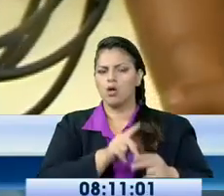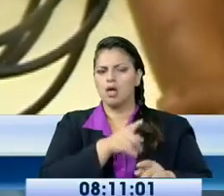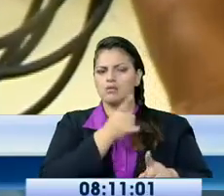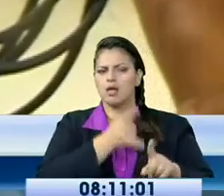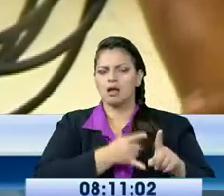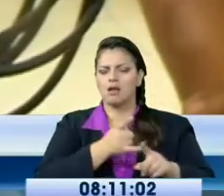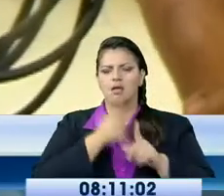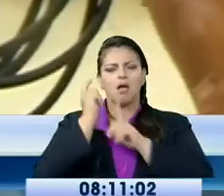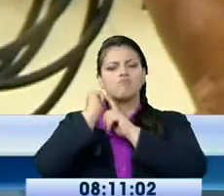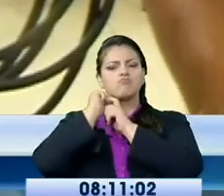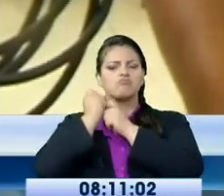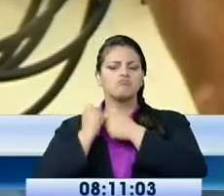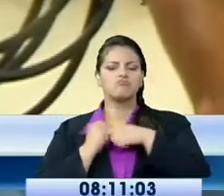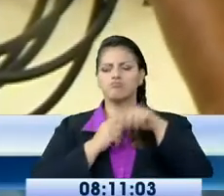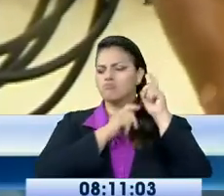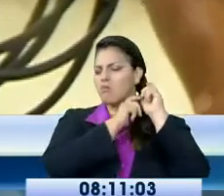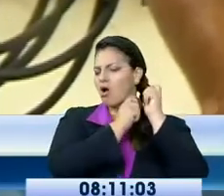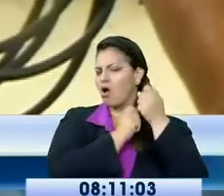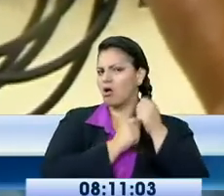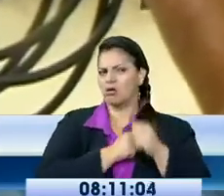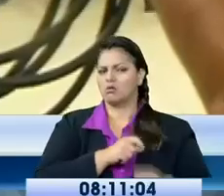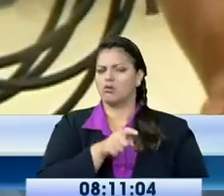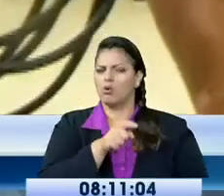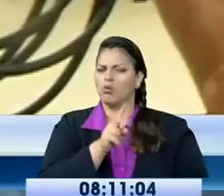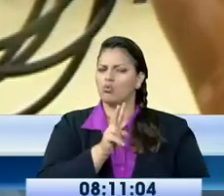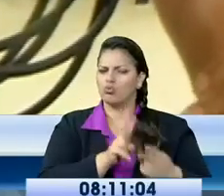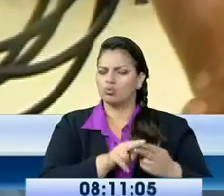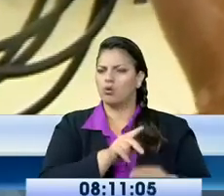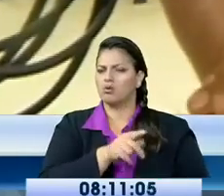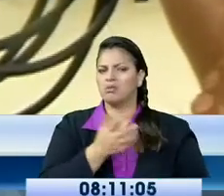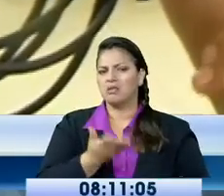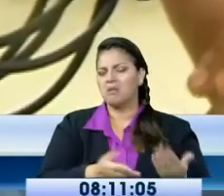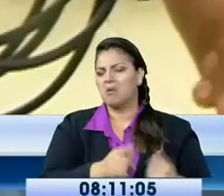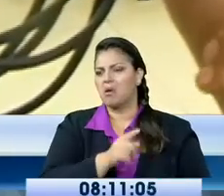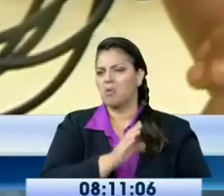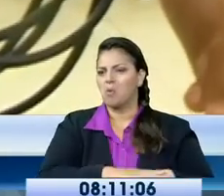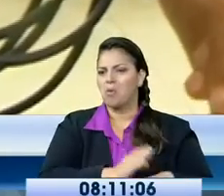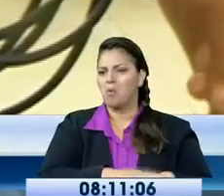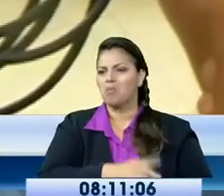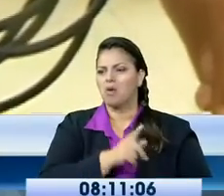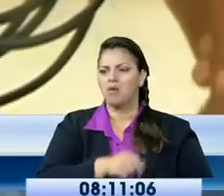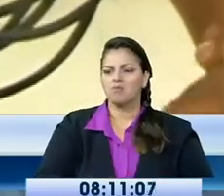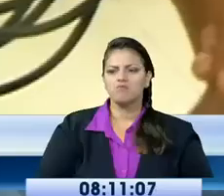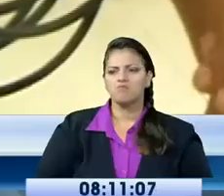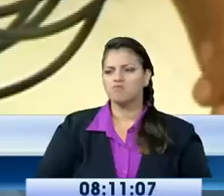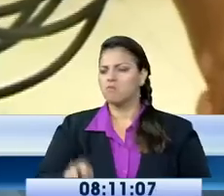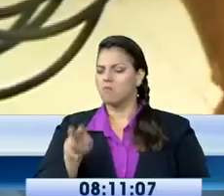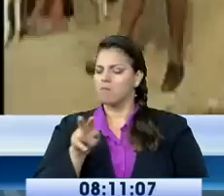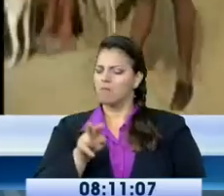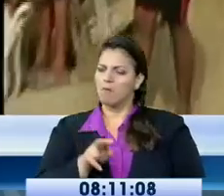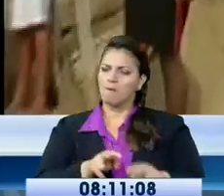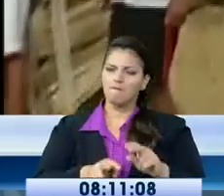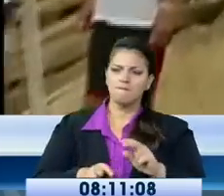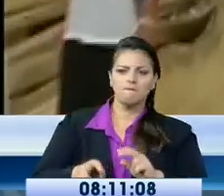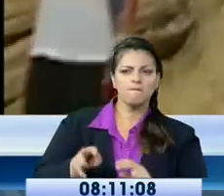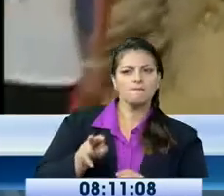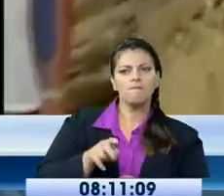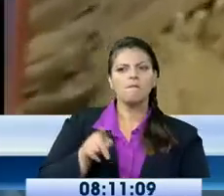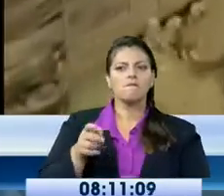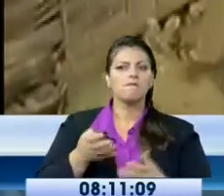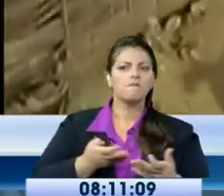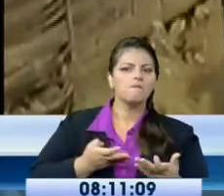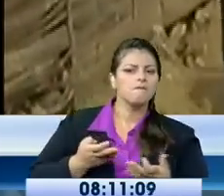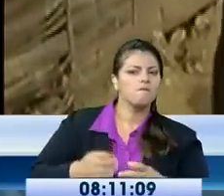si que lo mandó a hacer él, pero sé que estoy aquí ya estaba armado, porque hace tiempo están que nos daban vuelta. Sí. Luego del asalto,